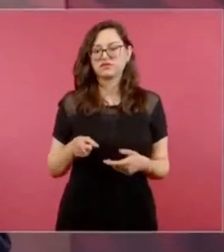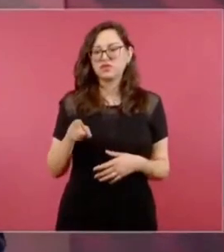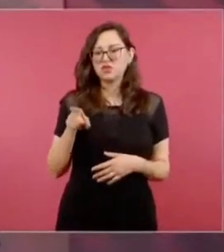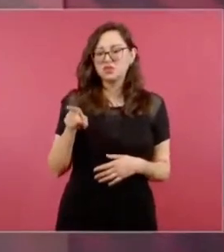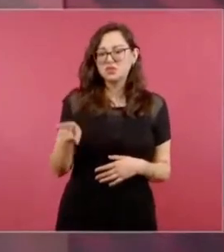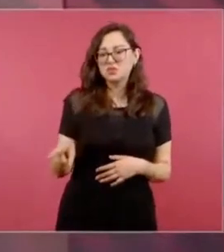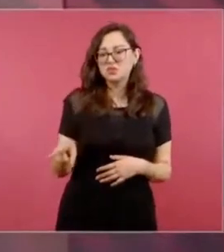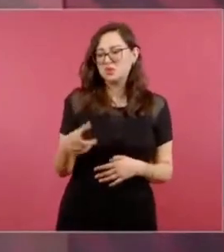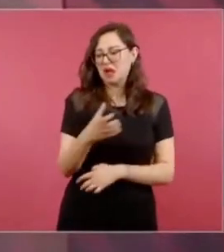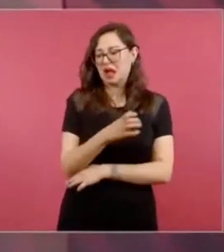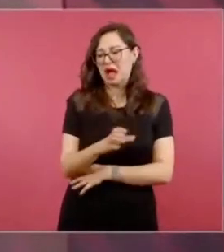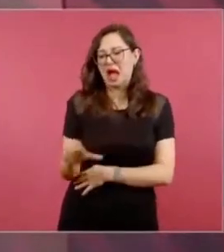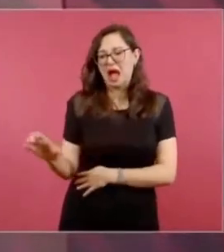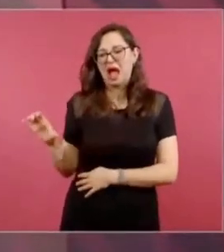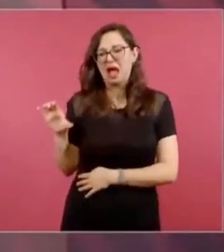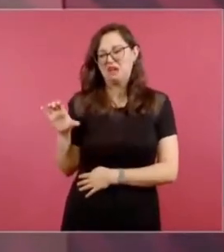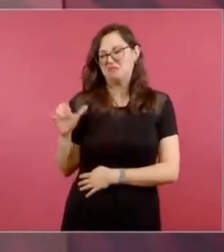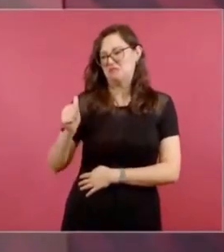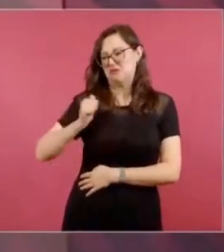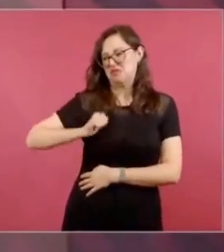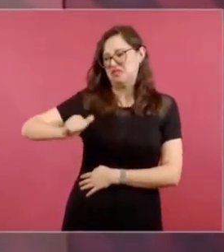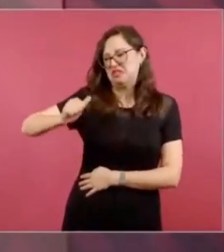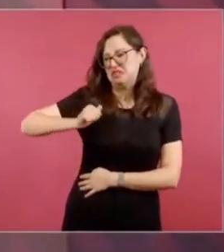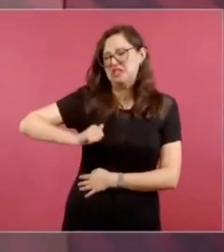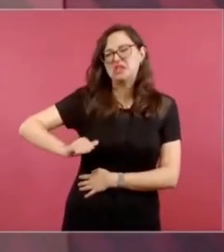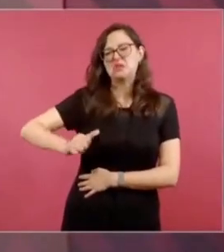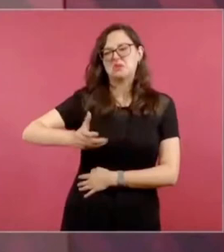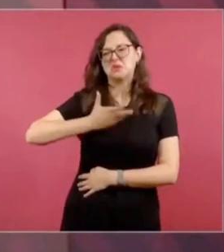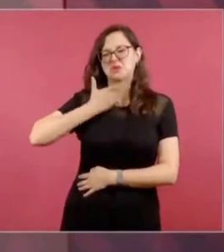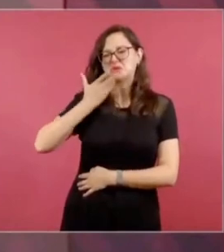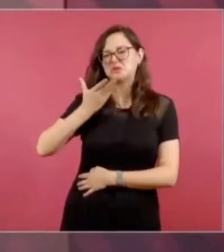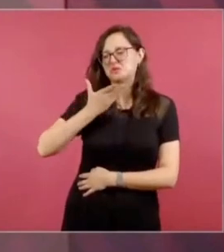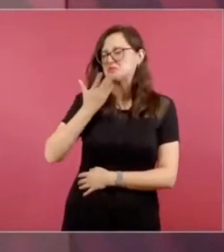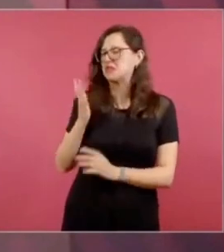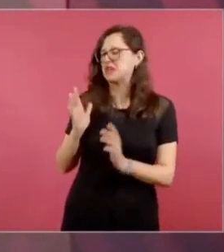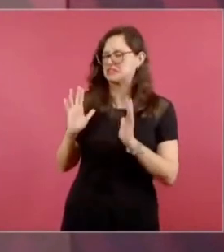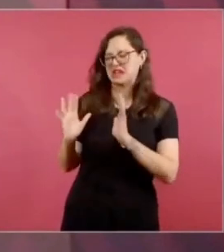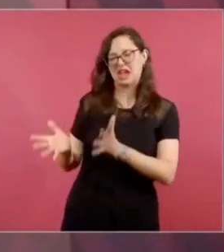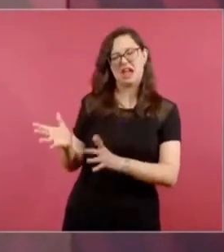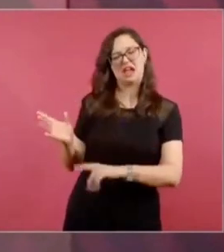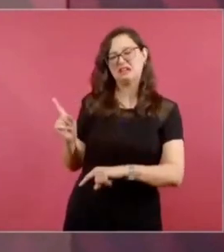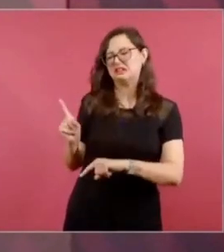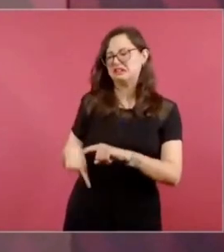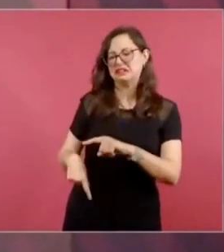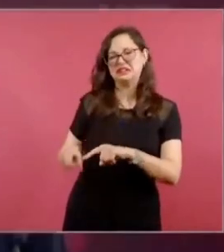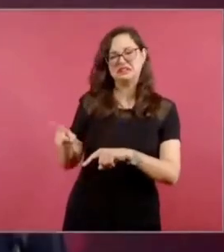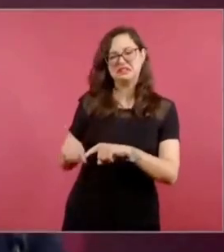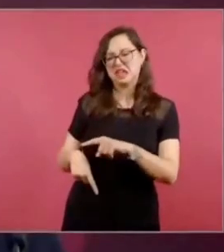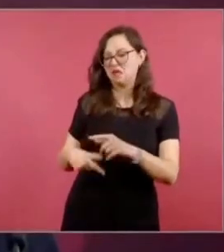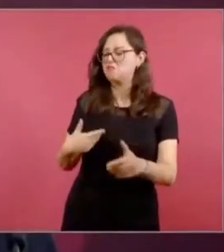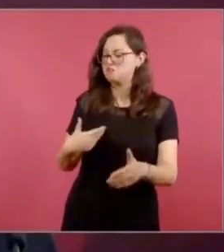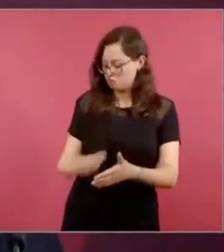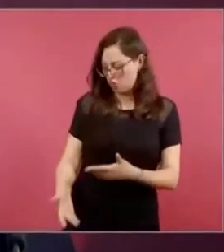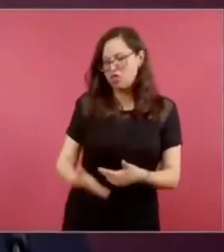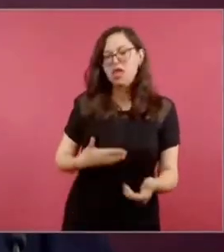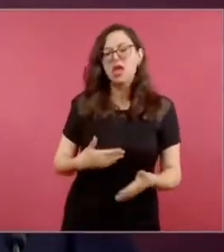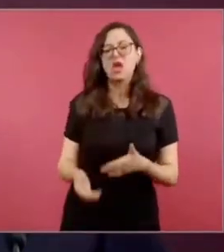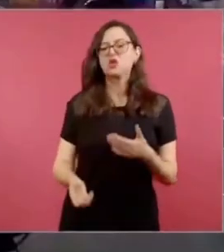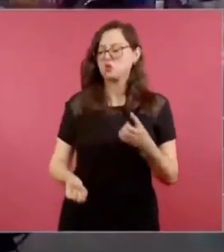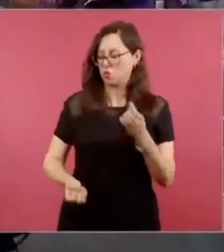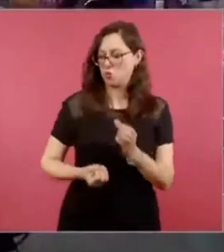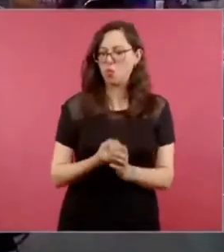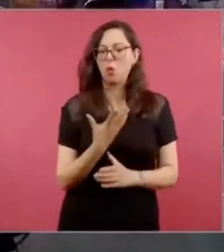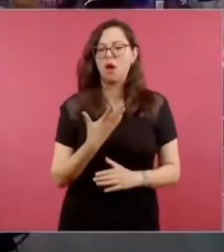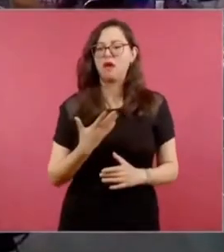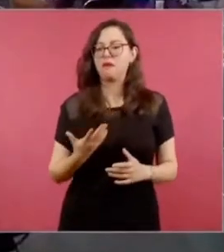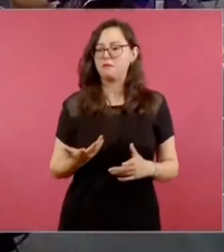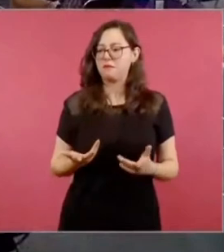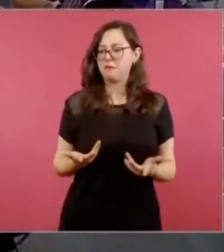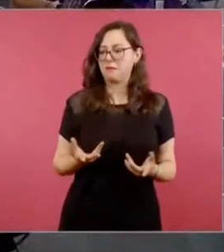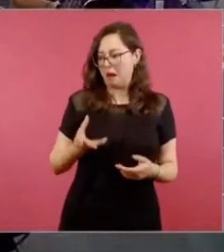sé